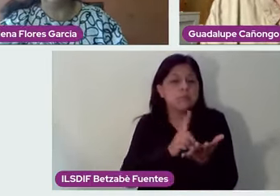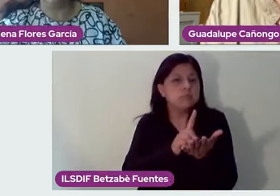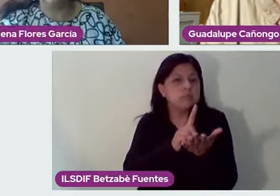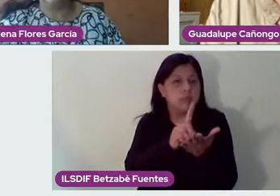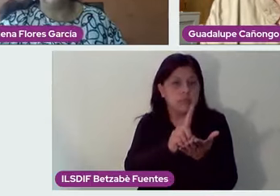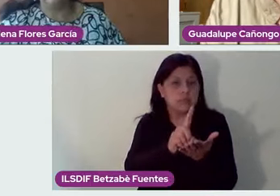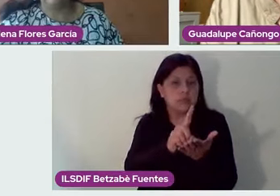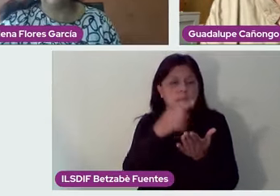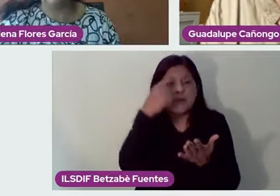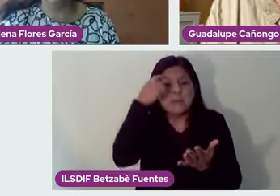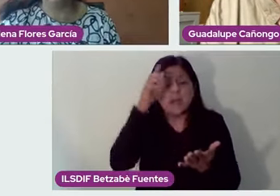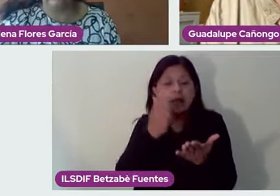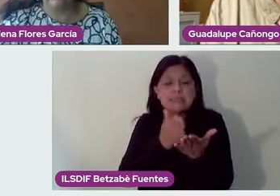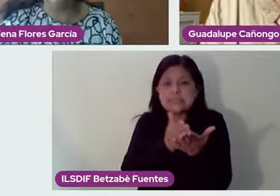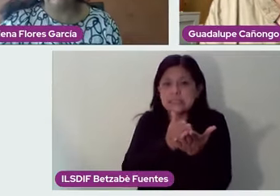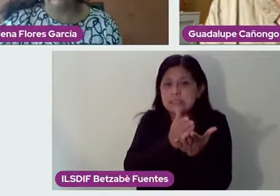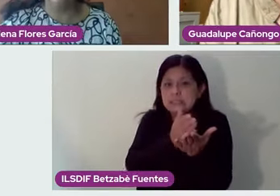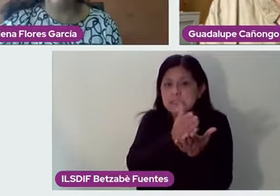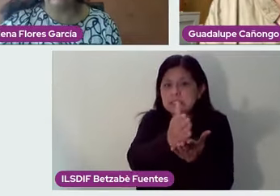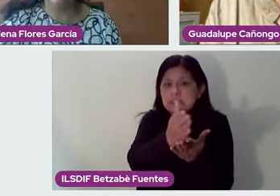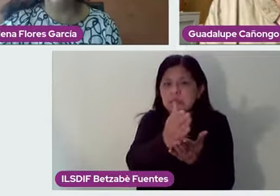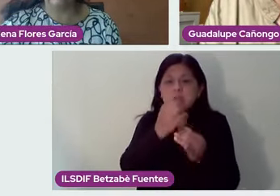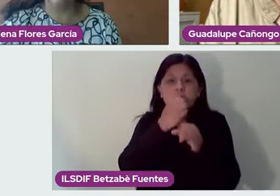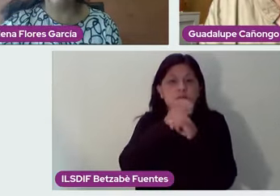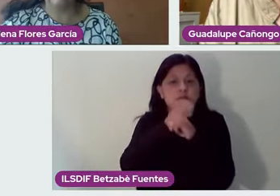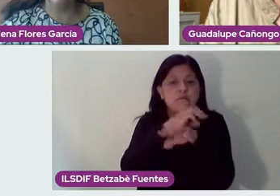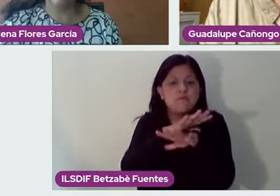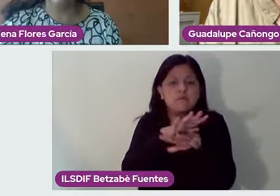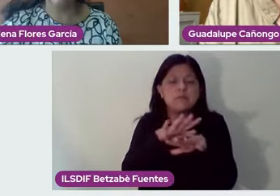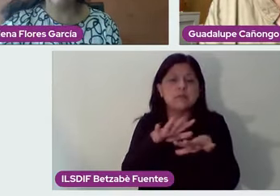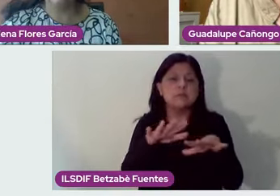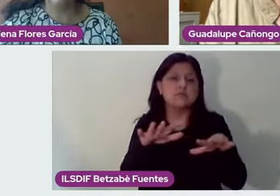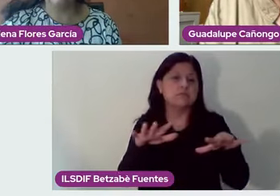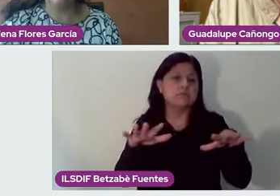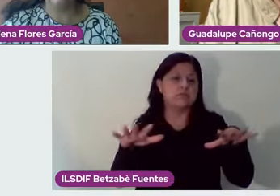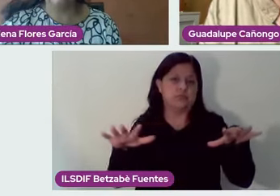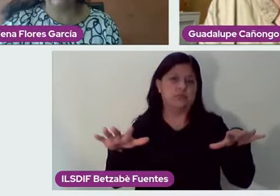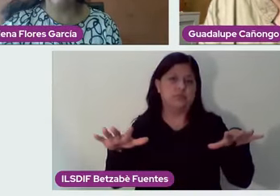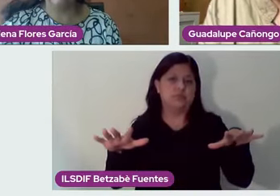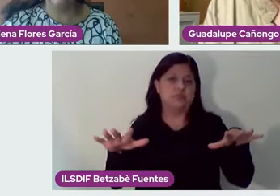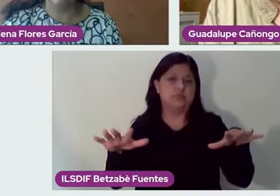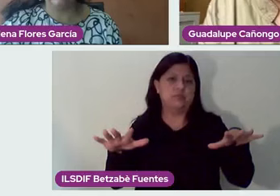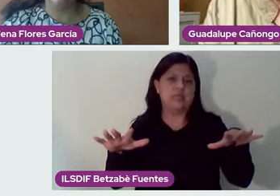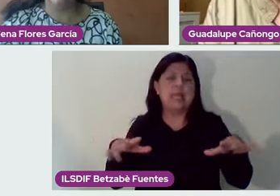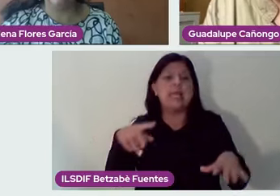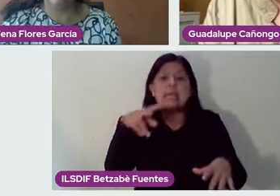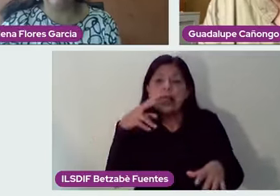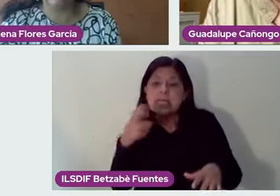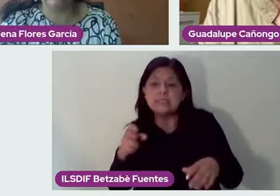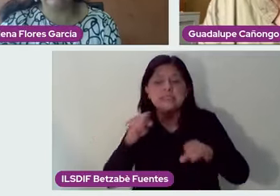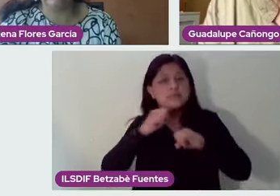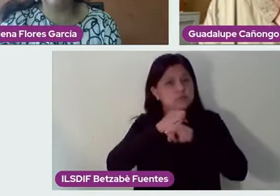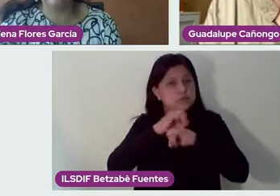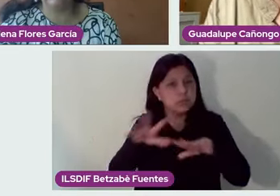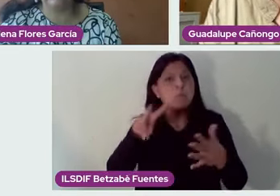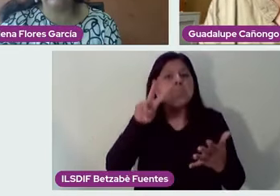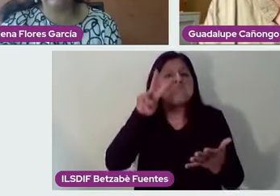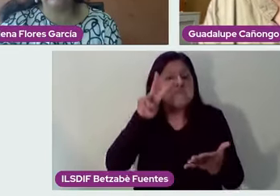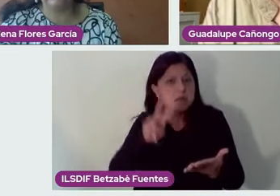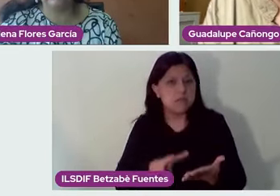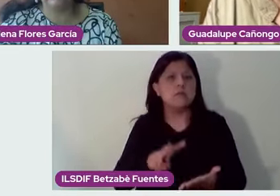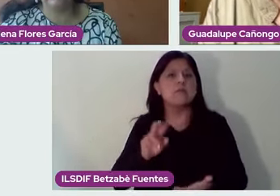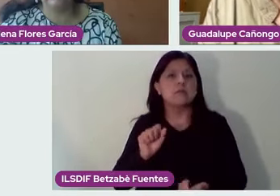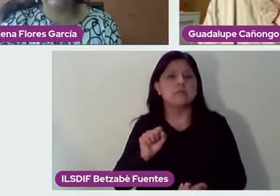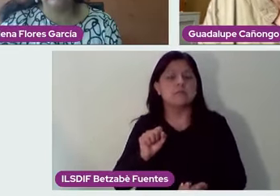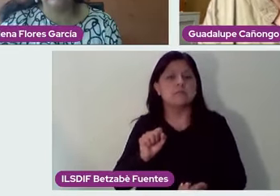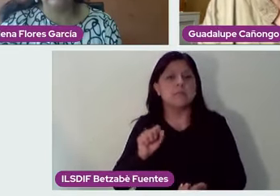a la información, un derecho a tener información confiable, de calidad, pero además